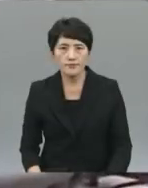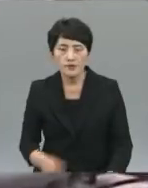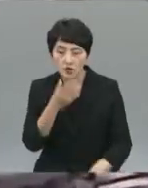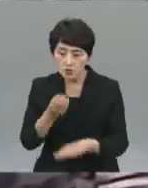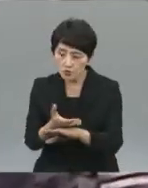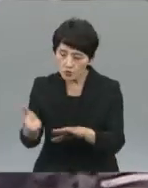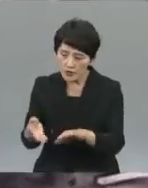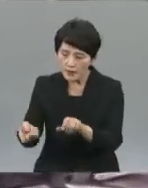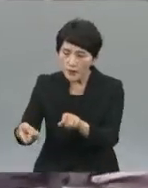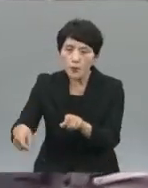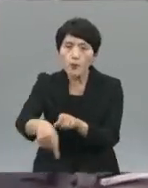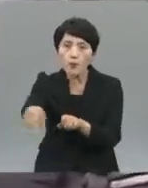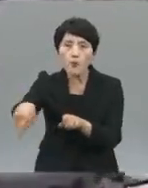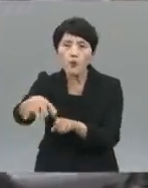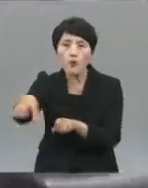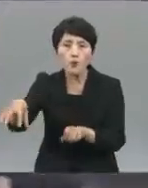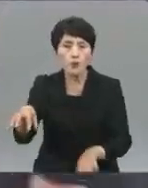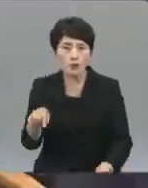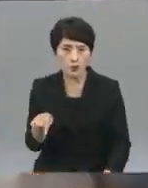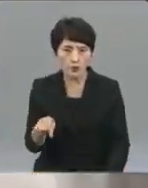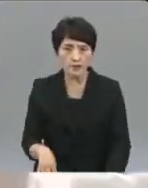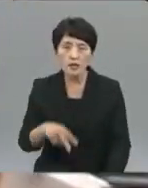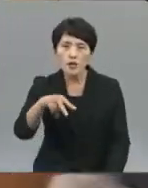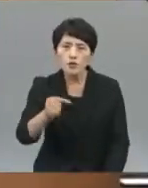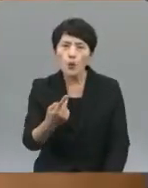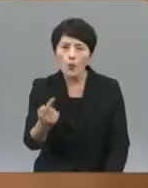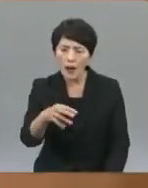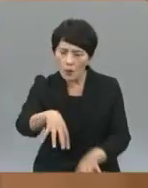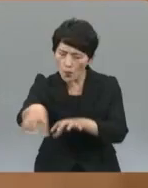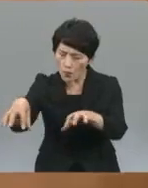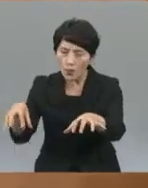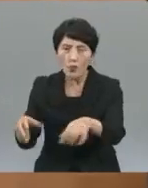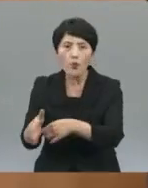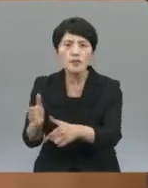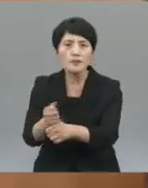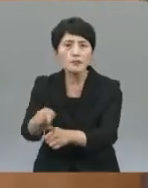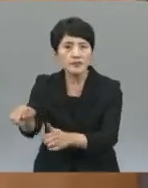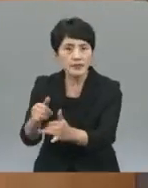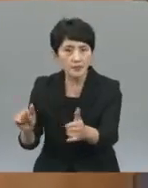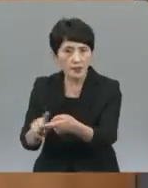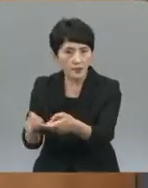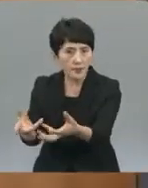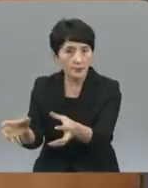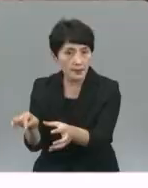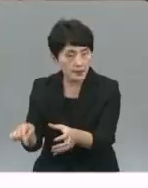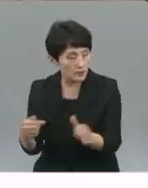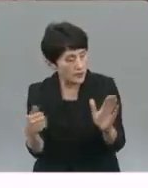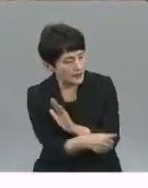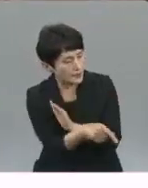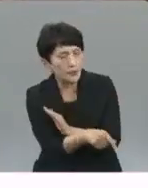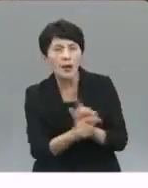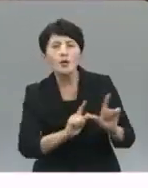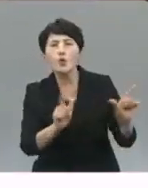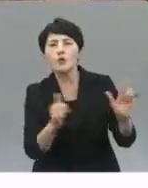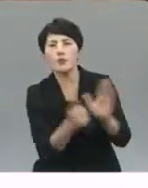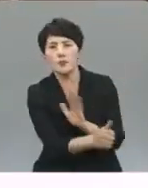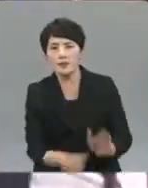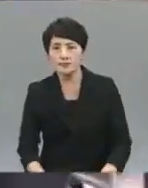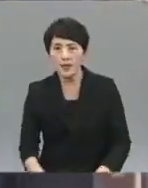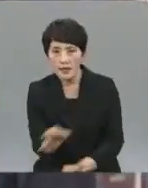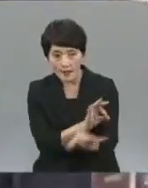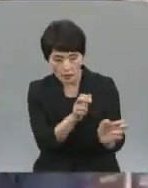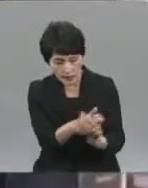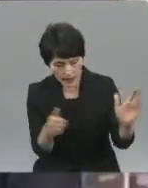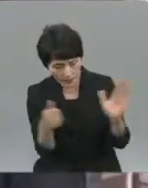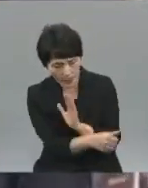el Ministerio de océanos y pesca confirmado que la importación de productos marítimos de fukushima continúa bloqueada en un intento de tranquilizar